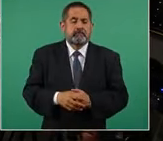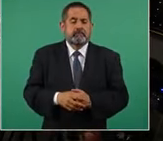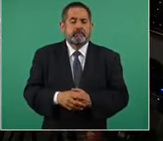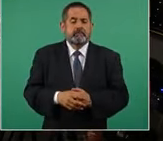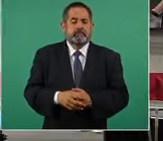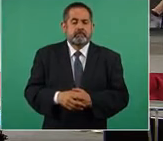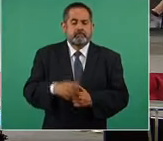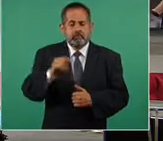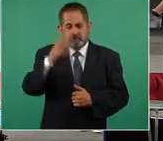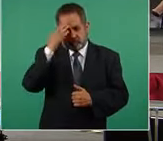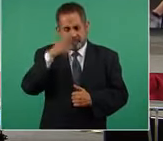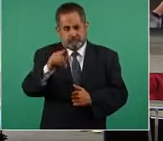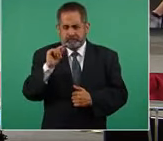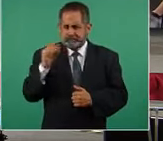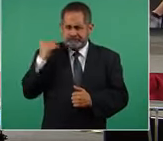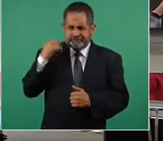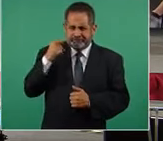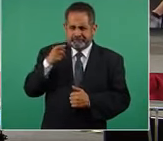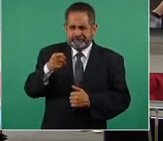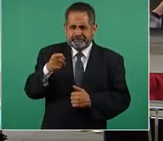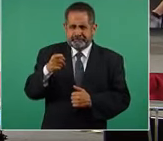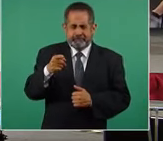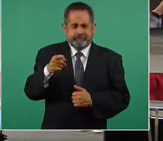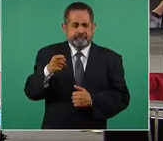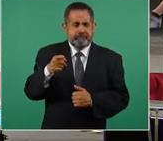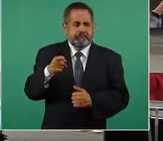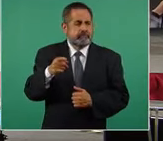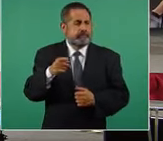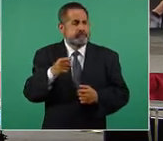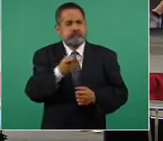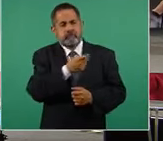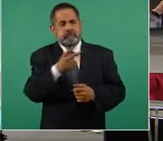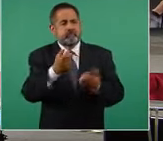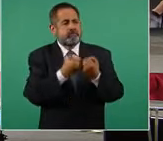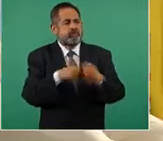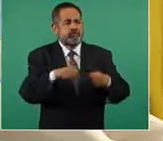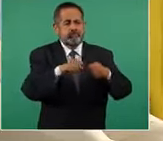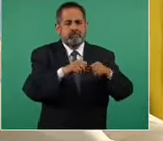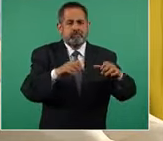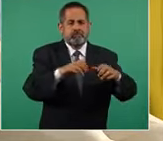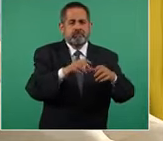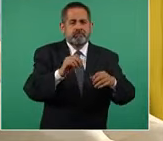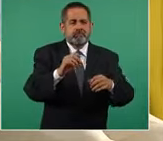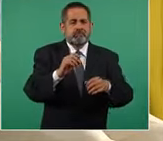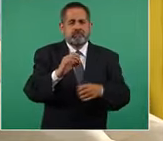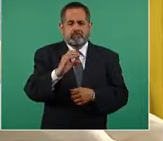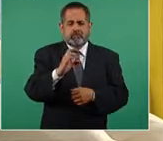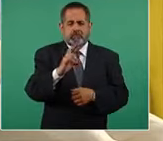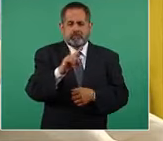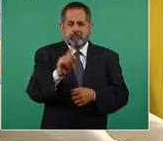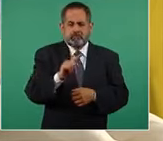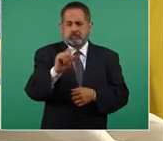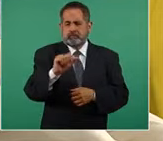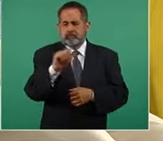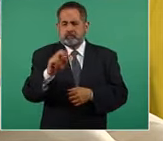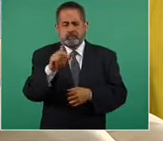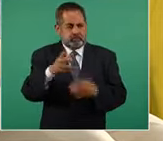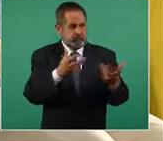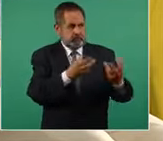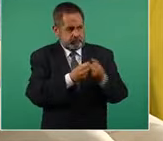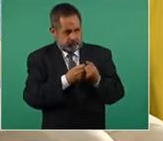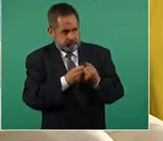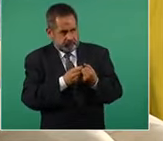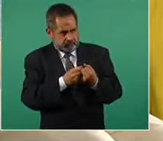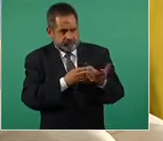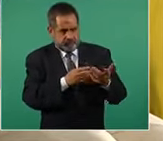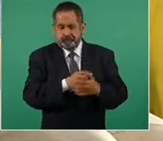Ya ve que usted recibió recientemente a cooperativistas de Cruz Azul. Ahora la otra parte pues le